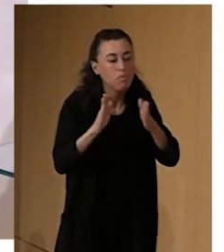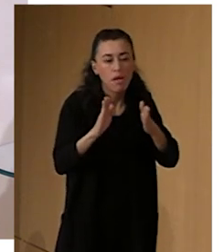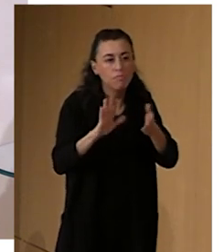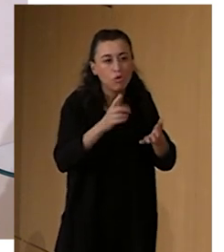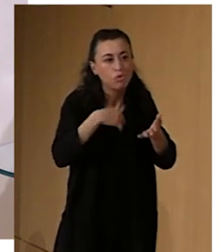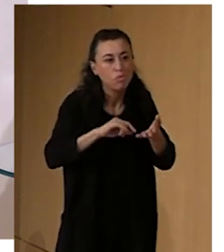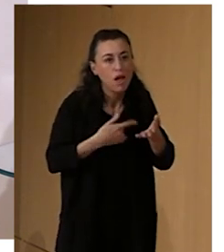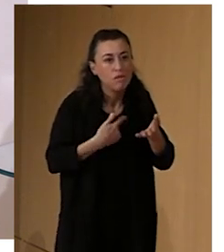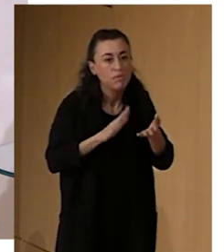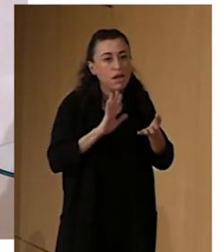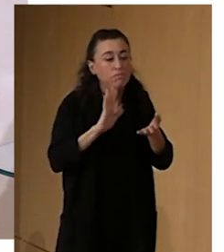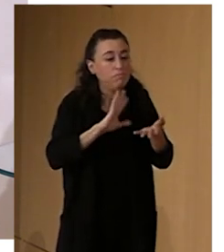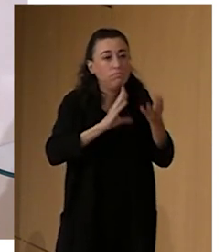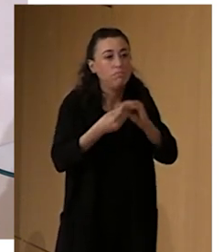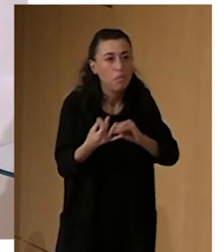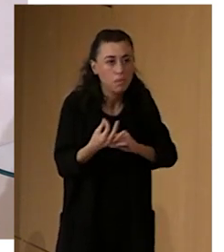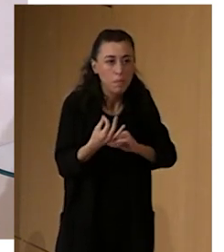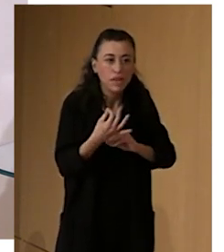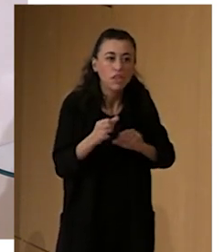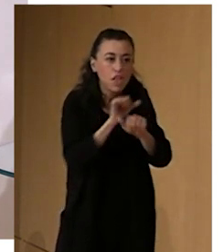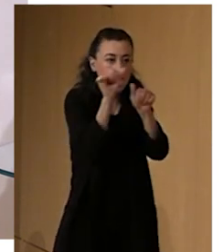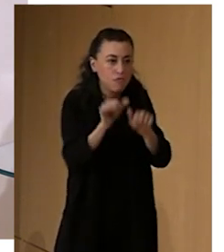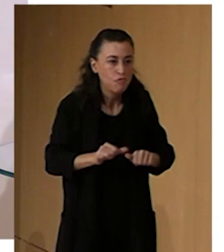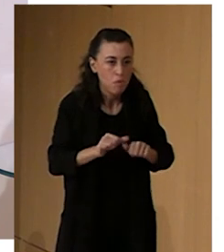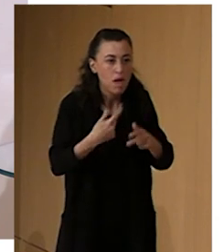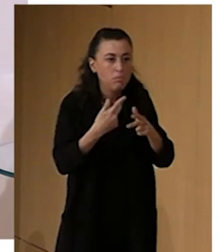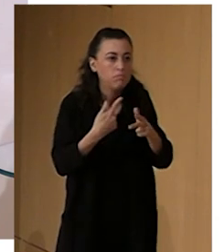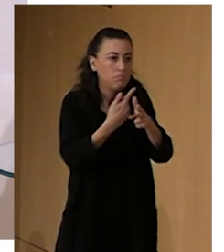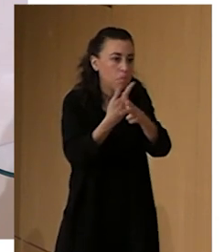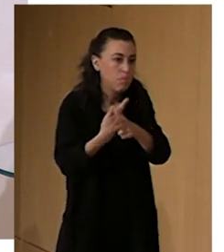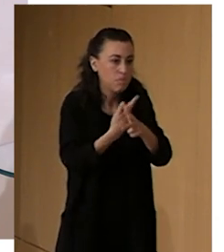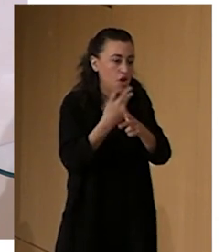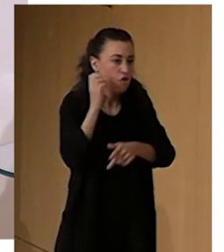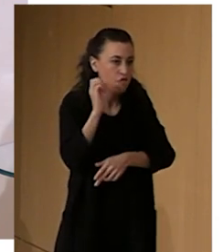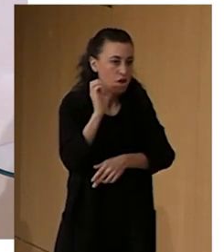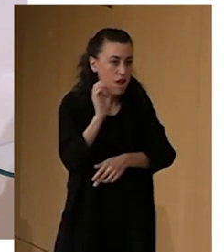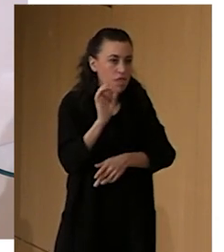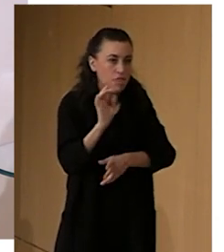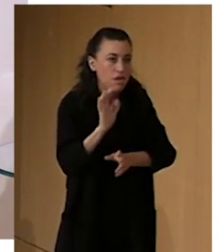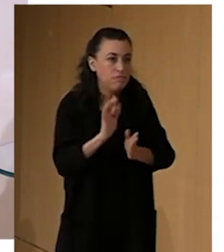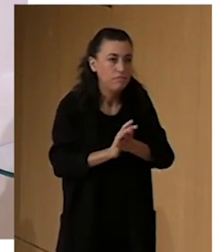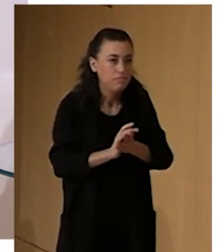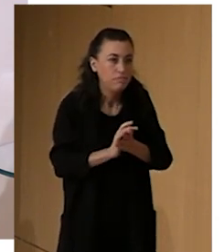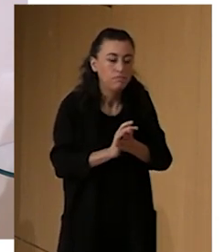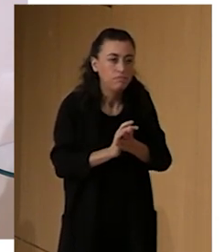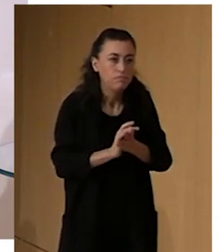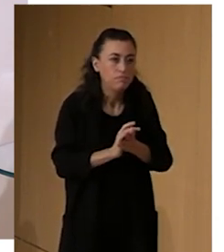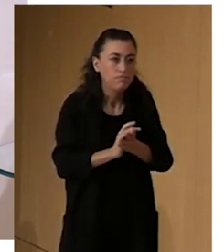para poderla realizar en formato online en formato videoconferencia durante durante aquellos largos meses no